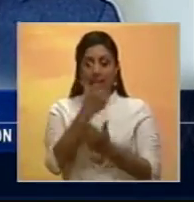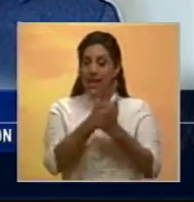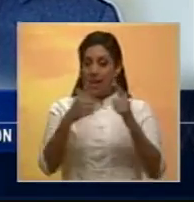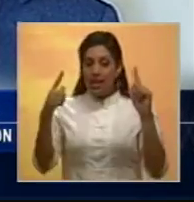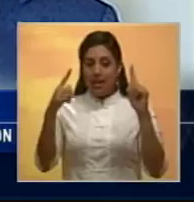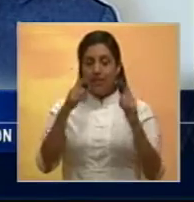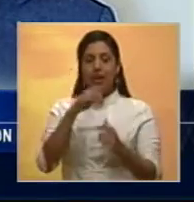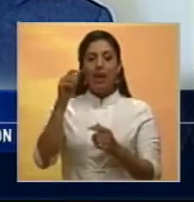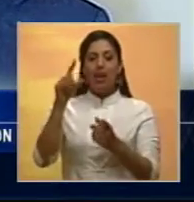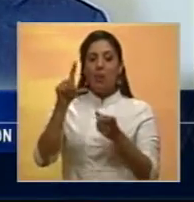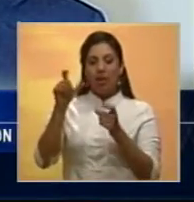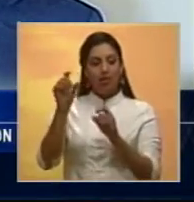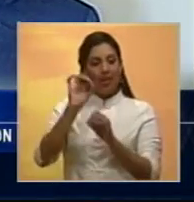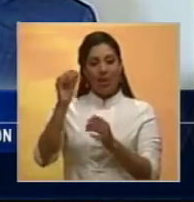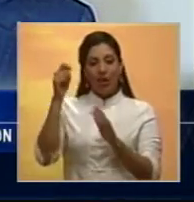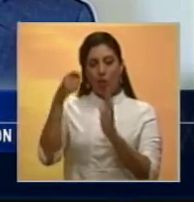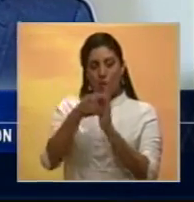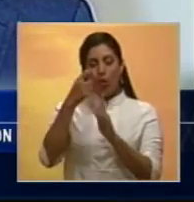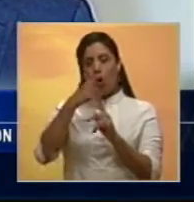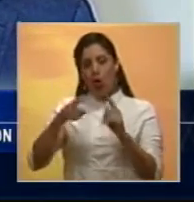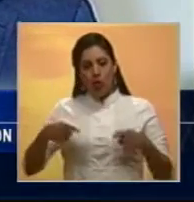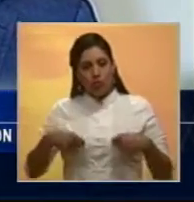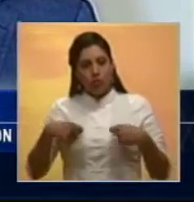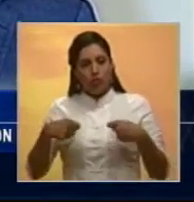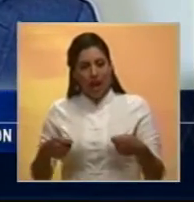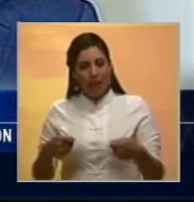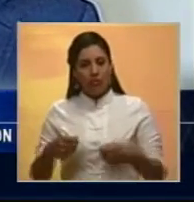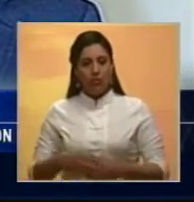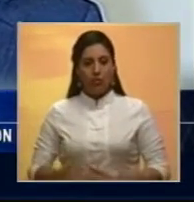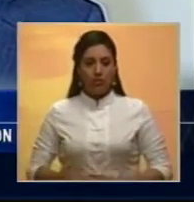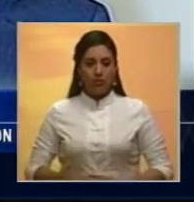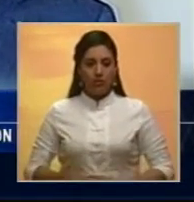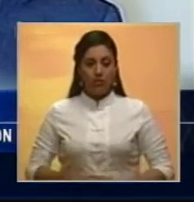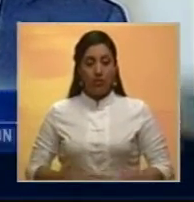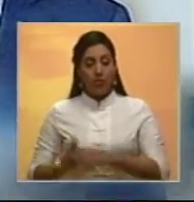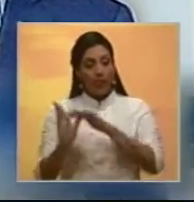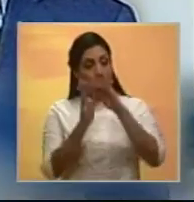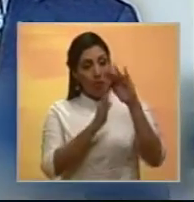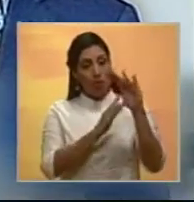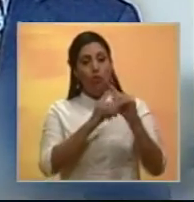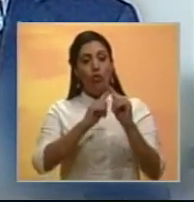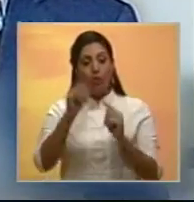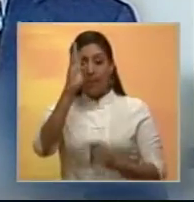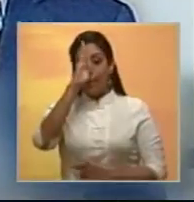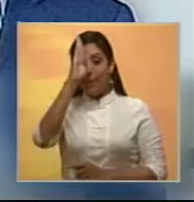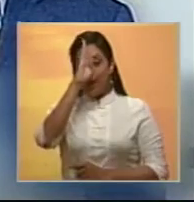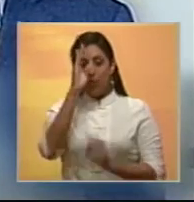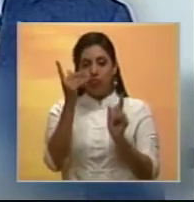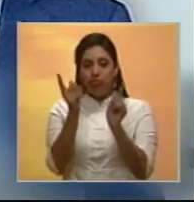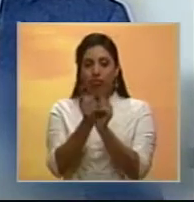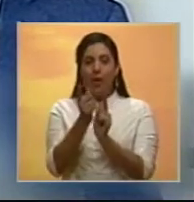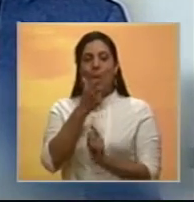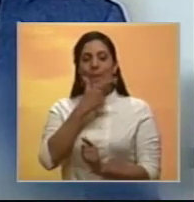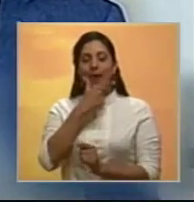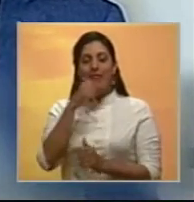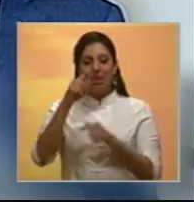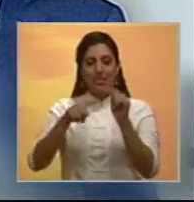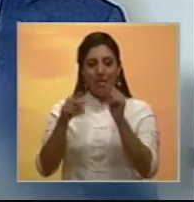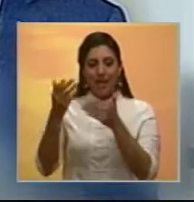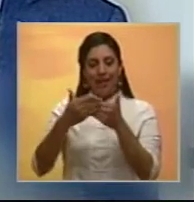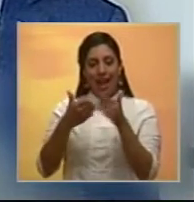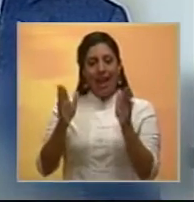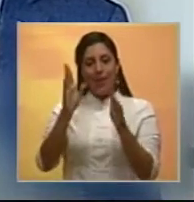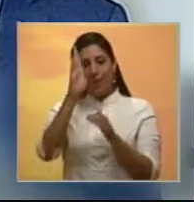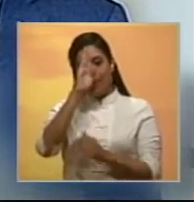de comisión bancaria y de cualquier otro gasto de contratación. Por otra parte, dijo que los bancos simplificarán los recaudos para la apertura